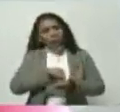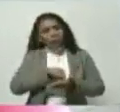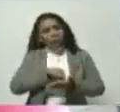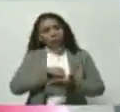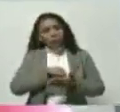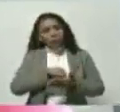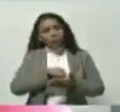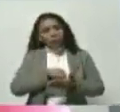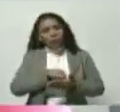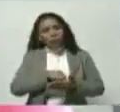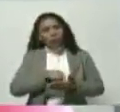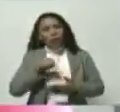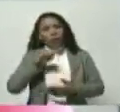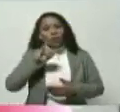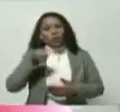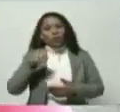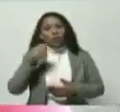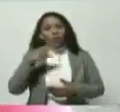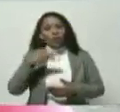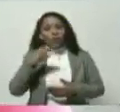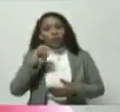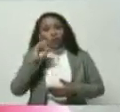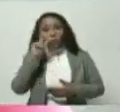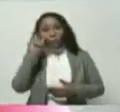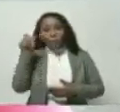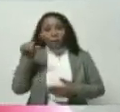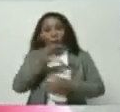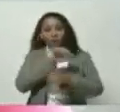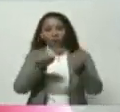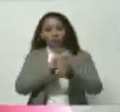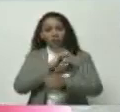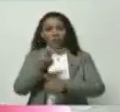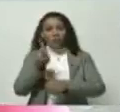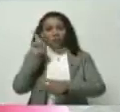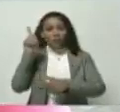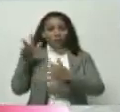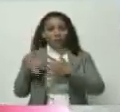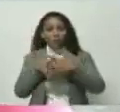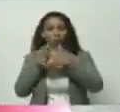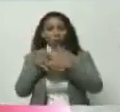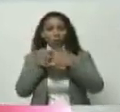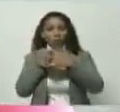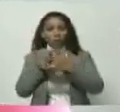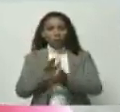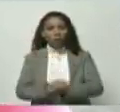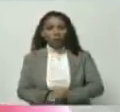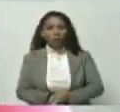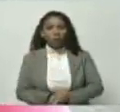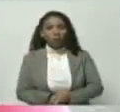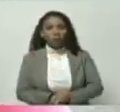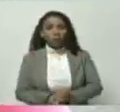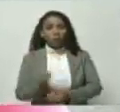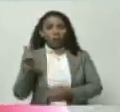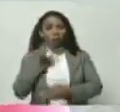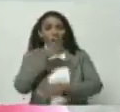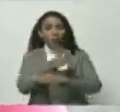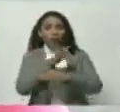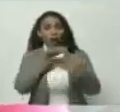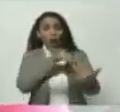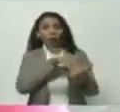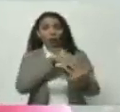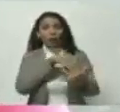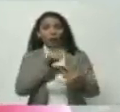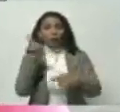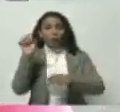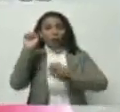ser que John Kerry, que es el expresidente, el ex vicepresidente de Estados Unidos, estuvo en la guerra de Vietnam y él es un héroe.